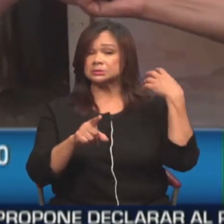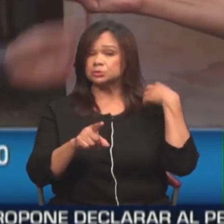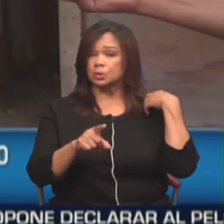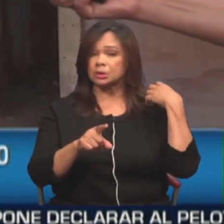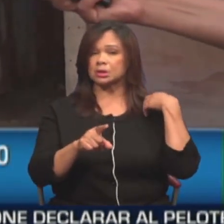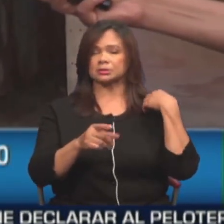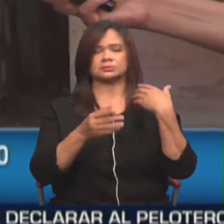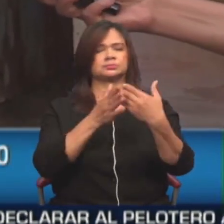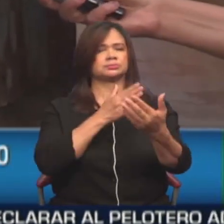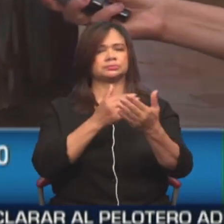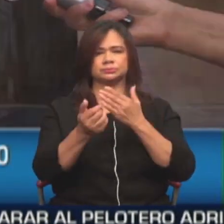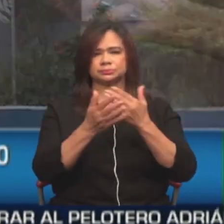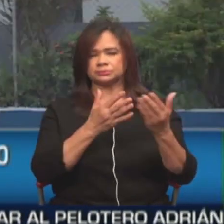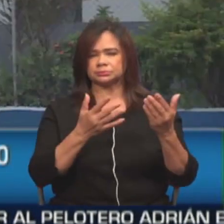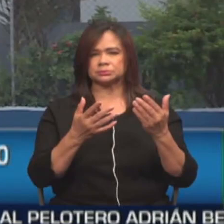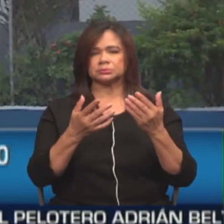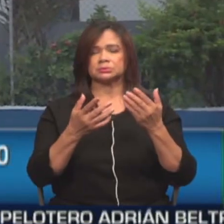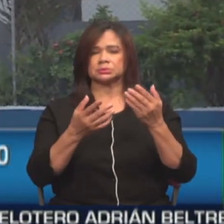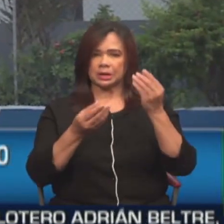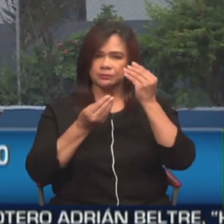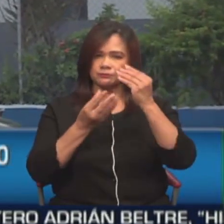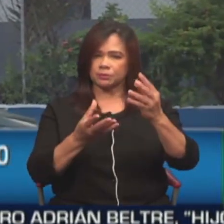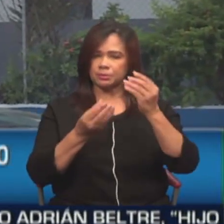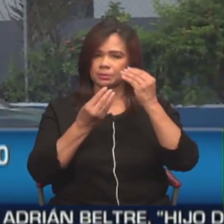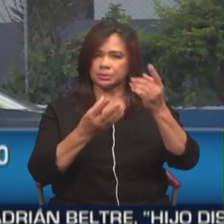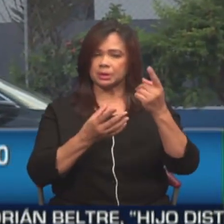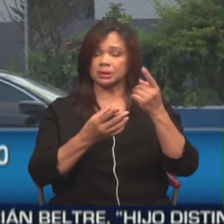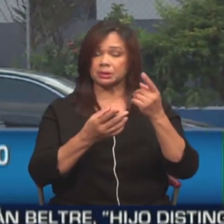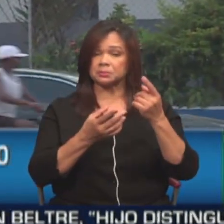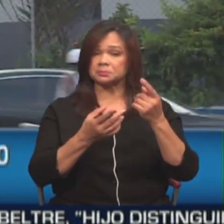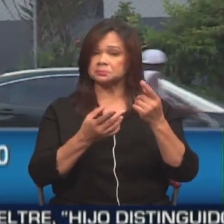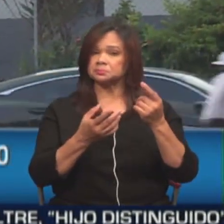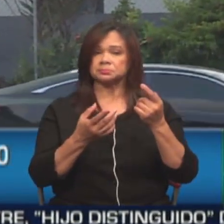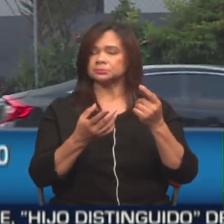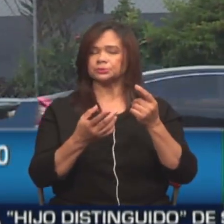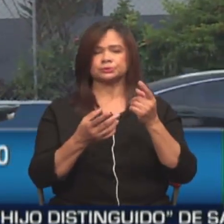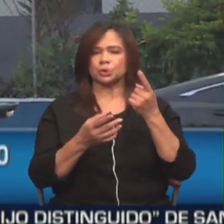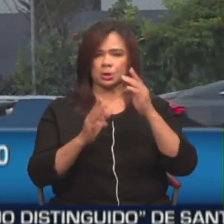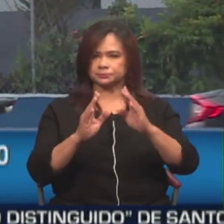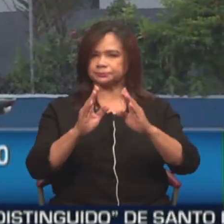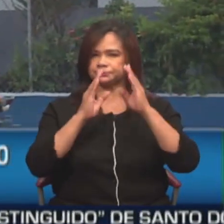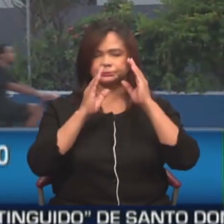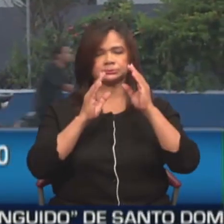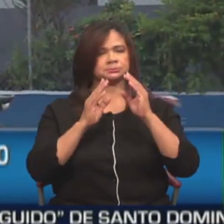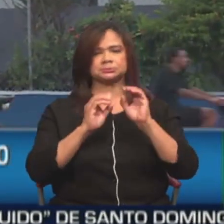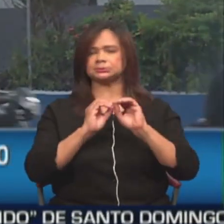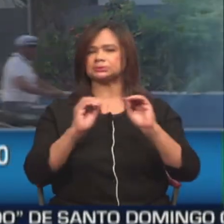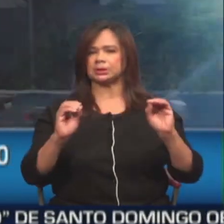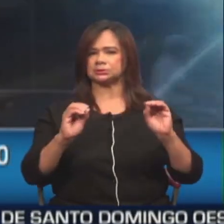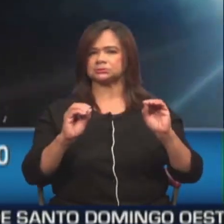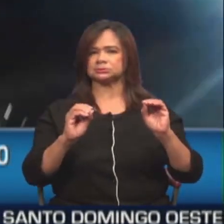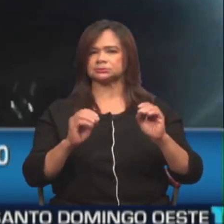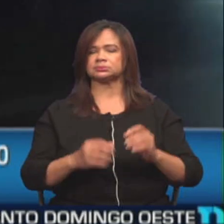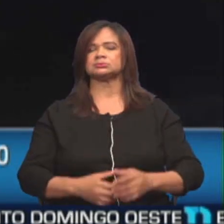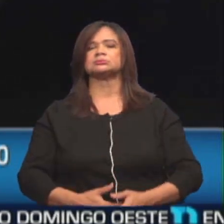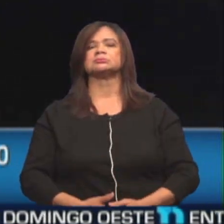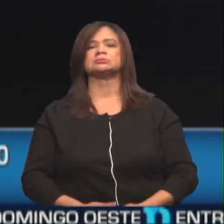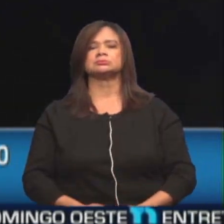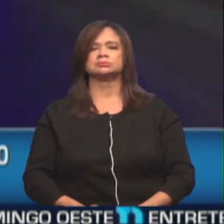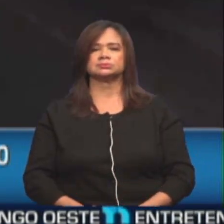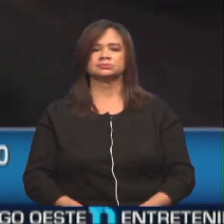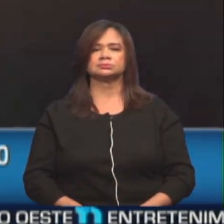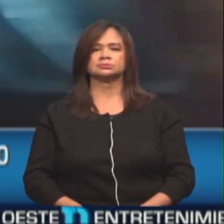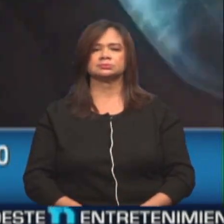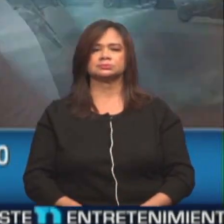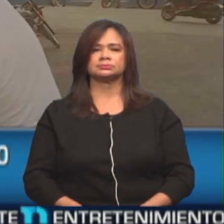a pesar de ellos haber puesto la denuncia a tiempo, no prestarle la debida atención como ha sucedido con el